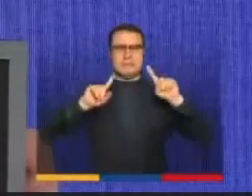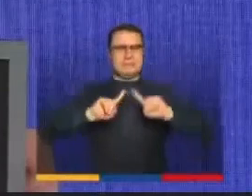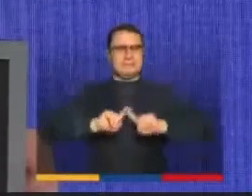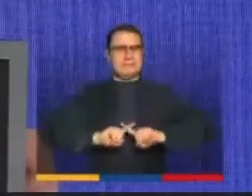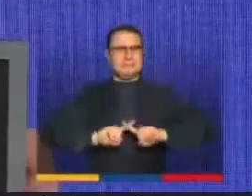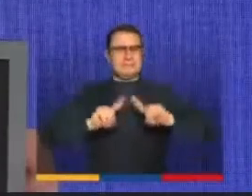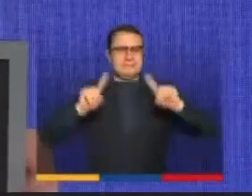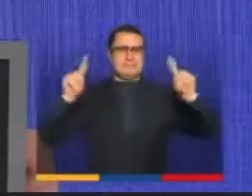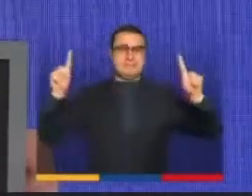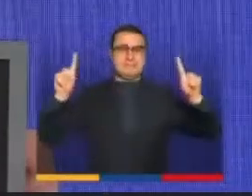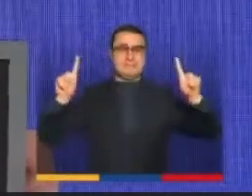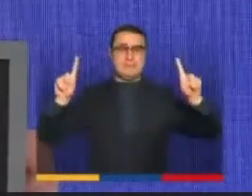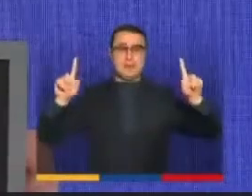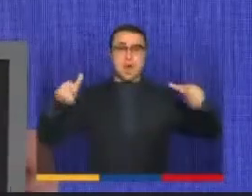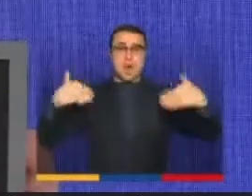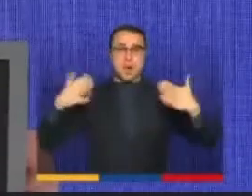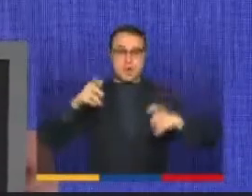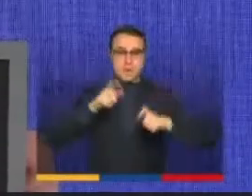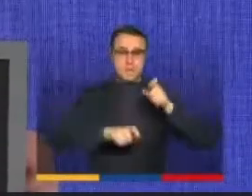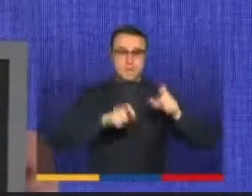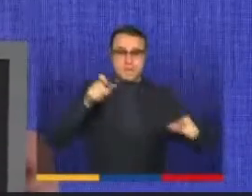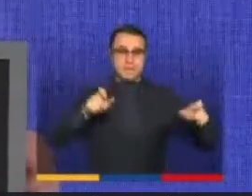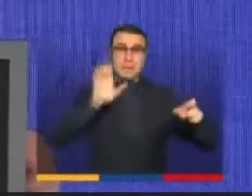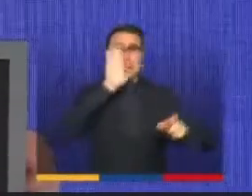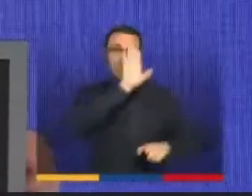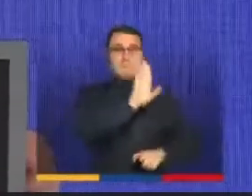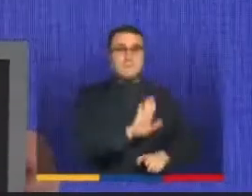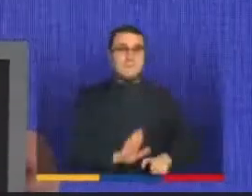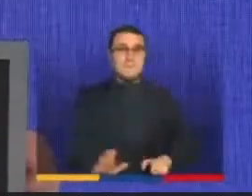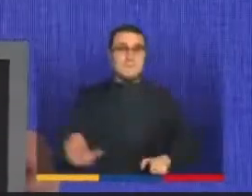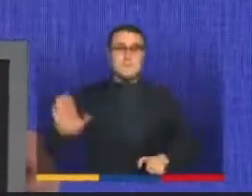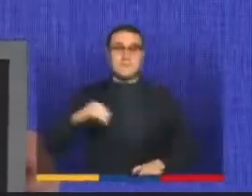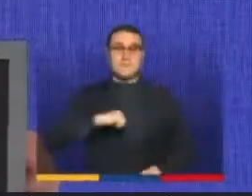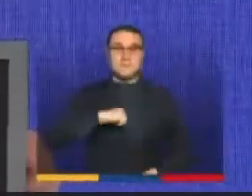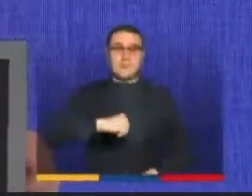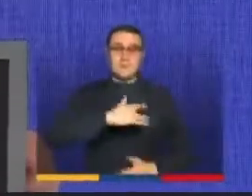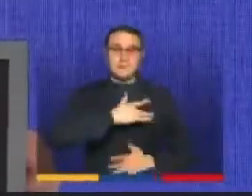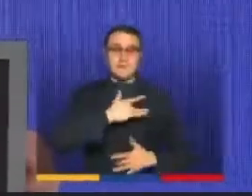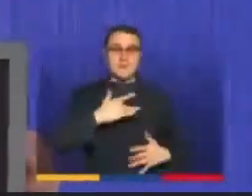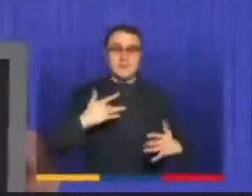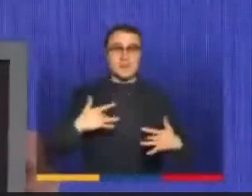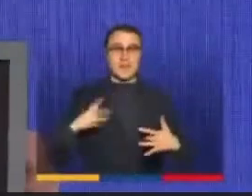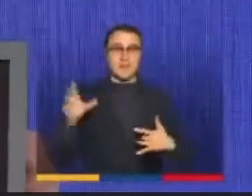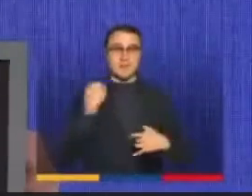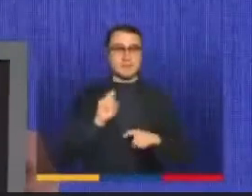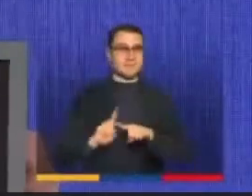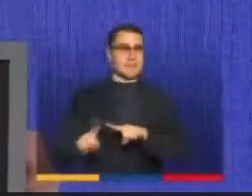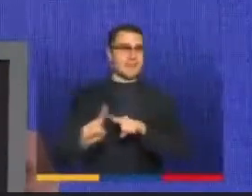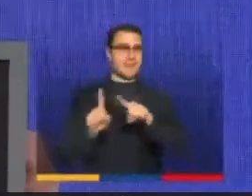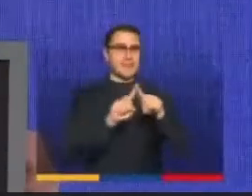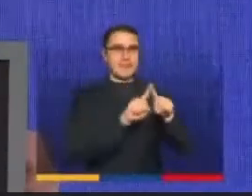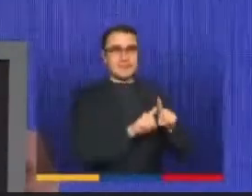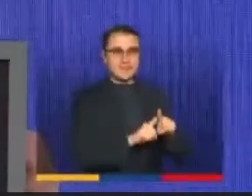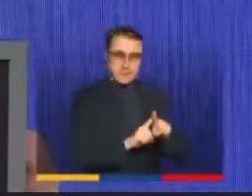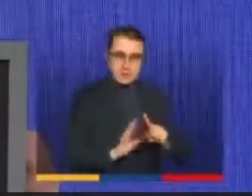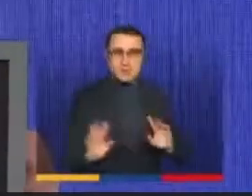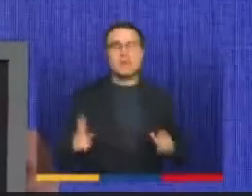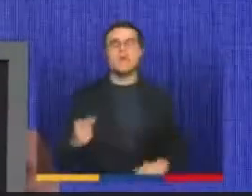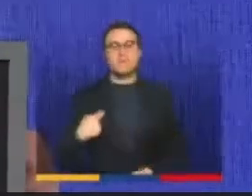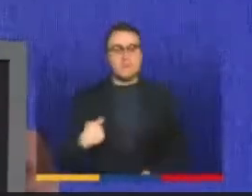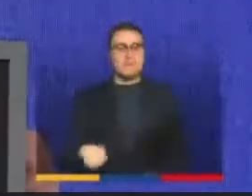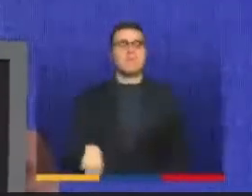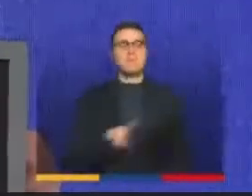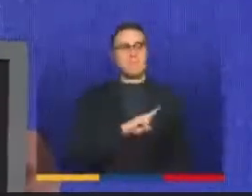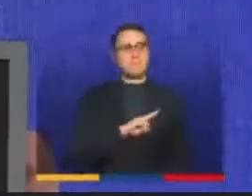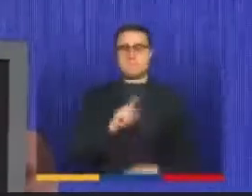diferenciación de la población y de las regiones frente al derecho a la salud. Pues nosotros vamos a resolver antes